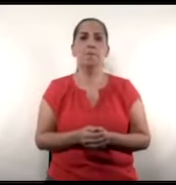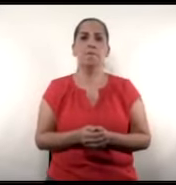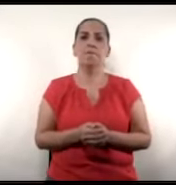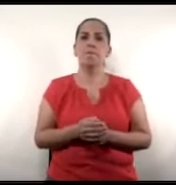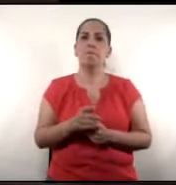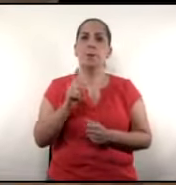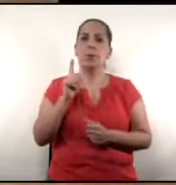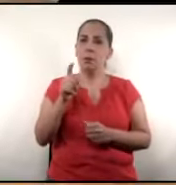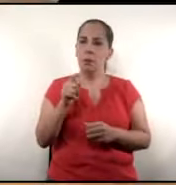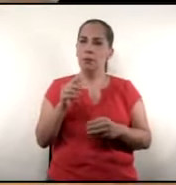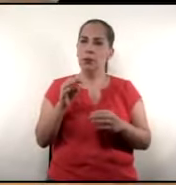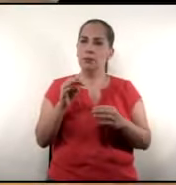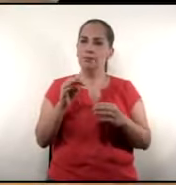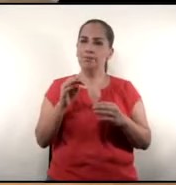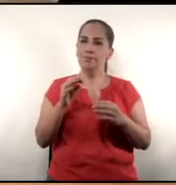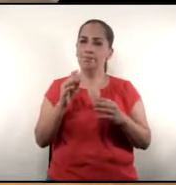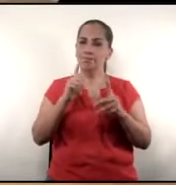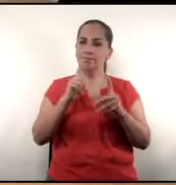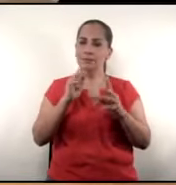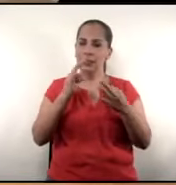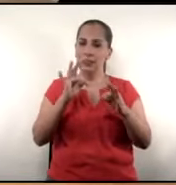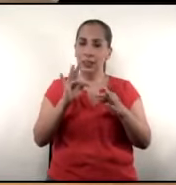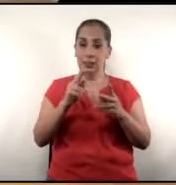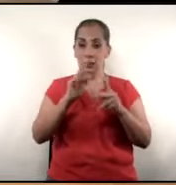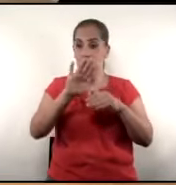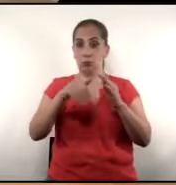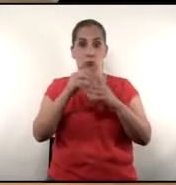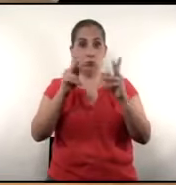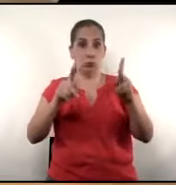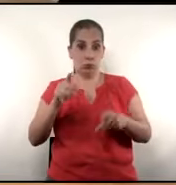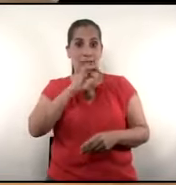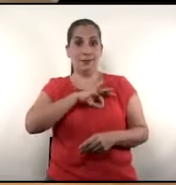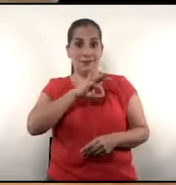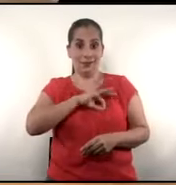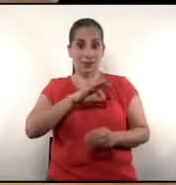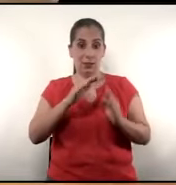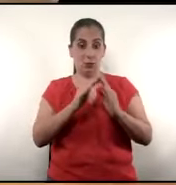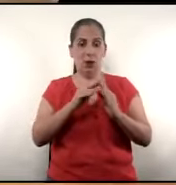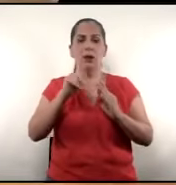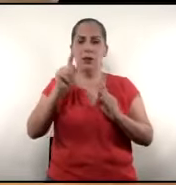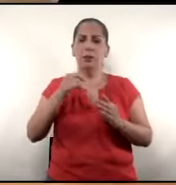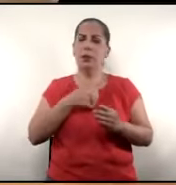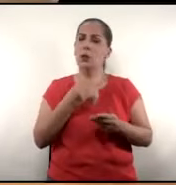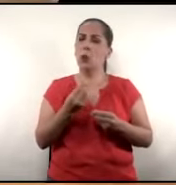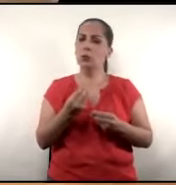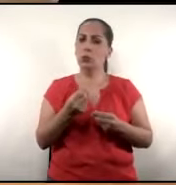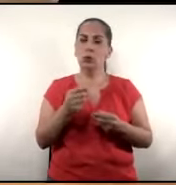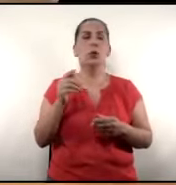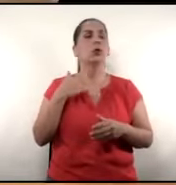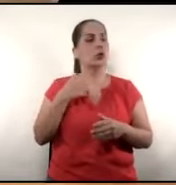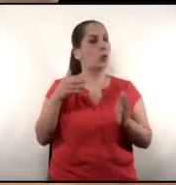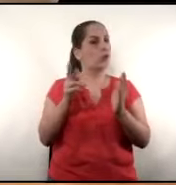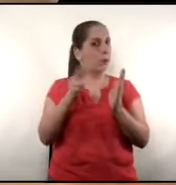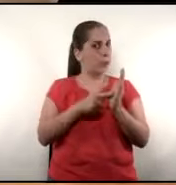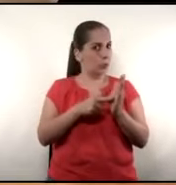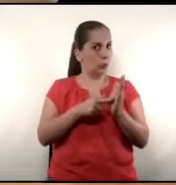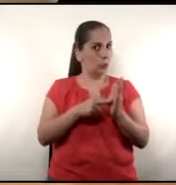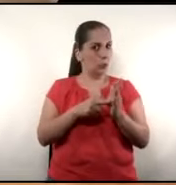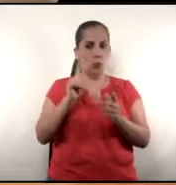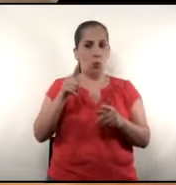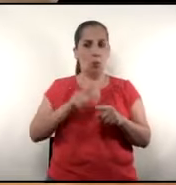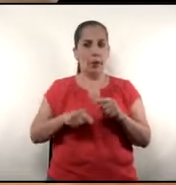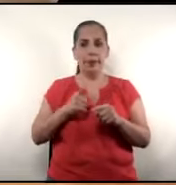Hay que hacer que para las personas beneficiarias tenga un costo. Insisto, no es el costo de la vivienda. No, usted no va a ir